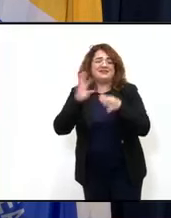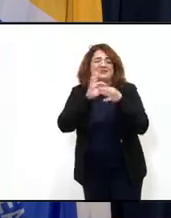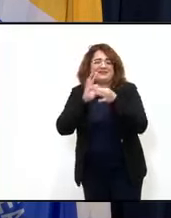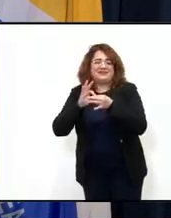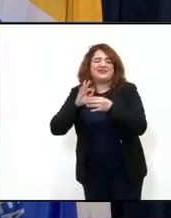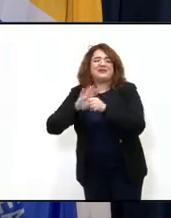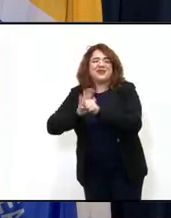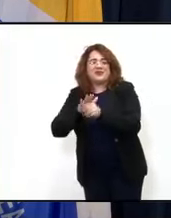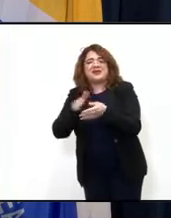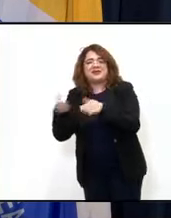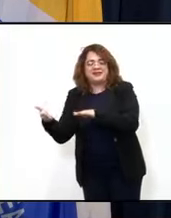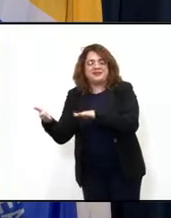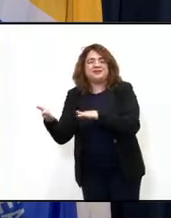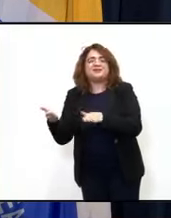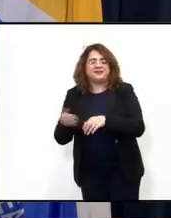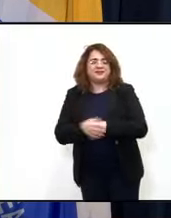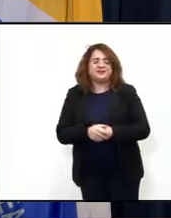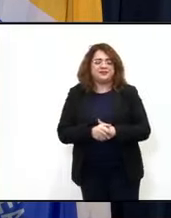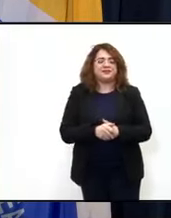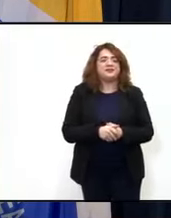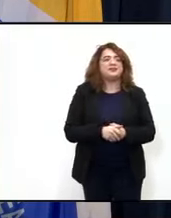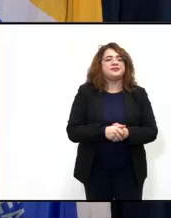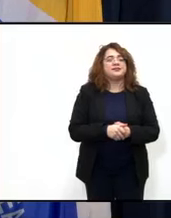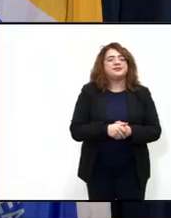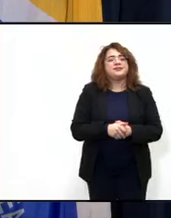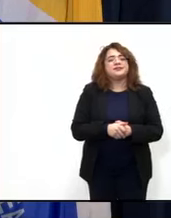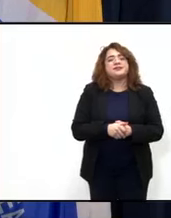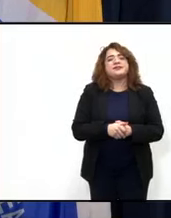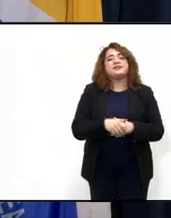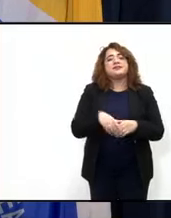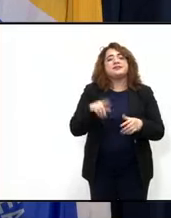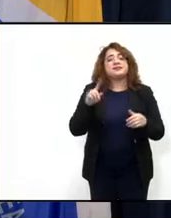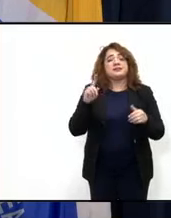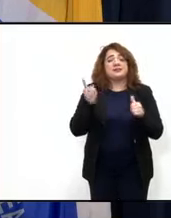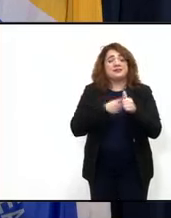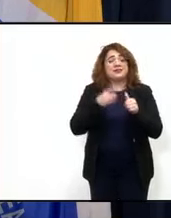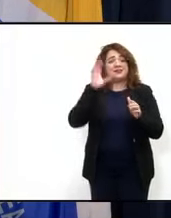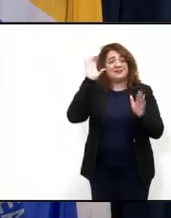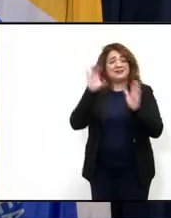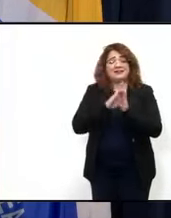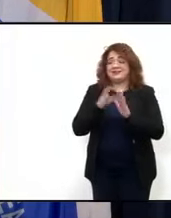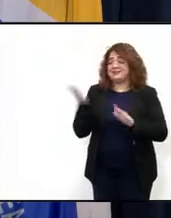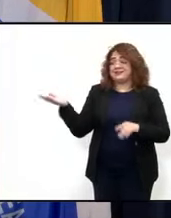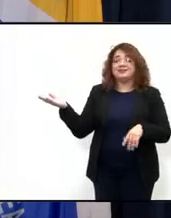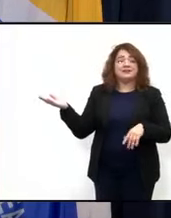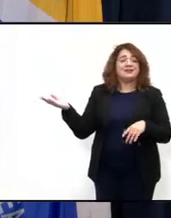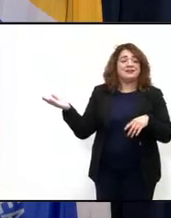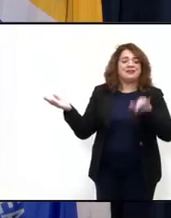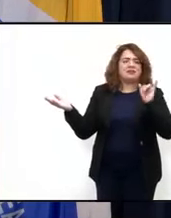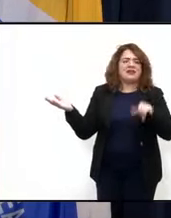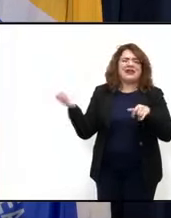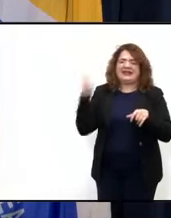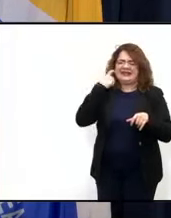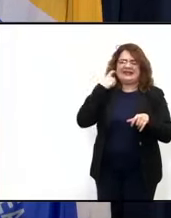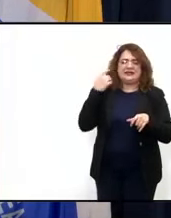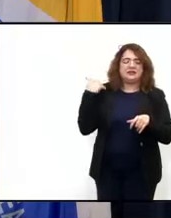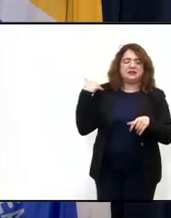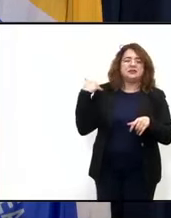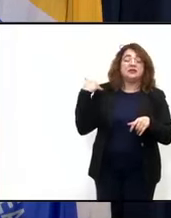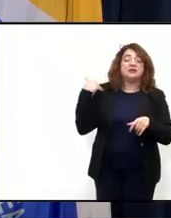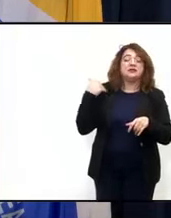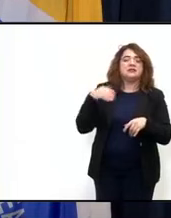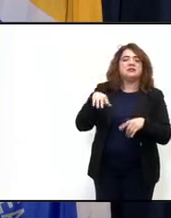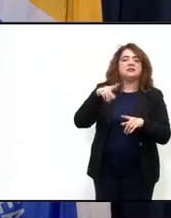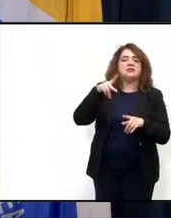de la ciudad debido a COVID-19. La primera imagen que se mostró enseñó los casos de positividad